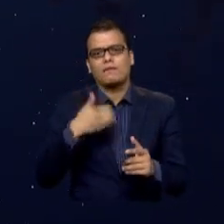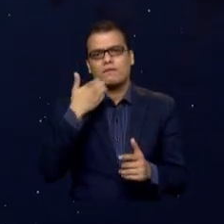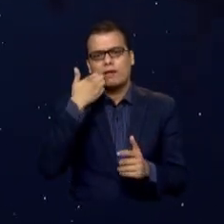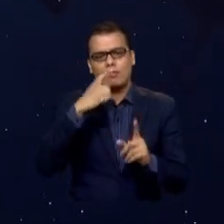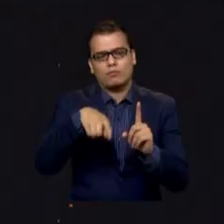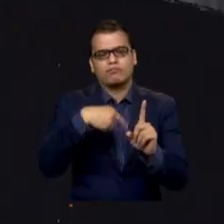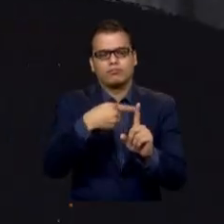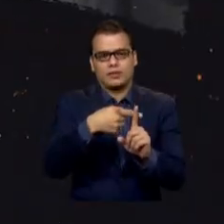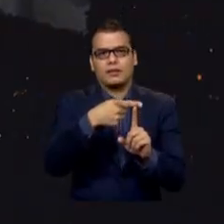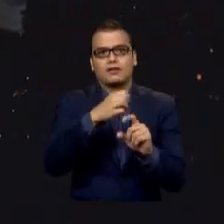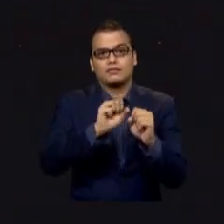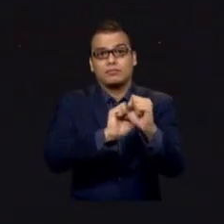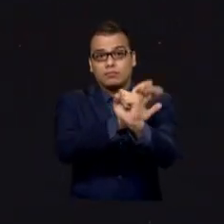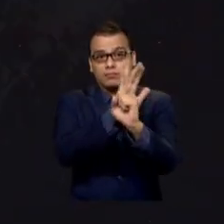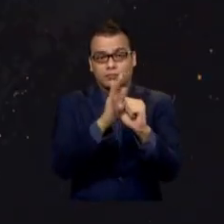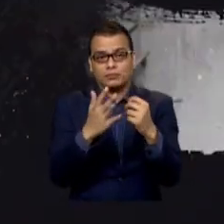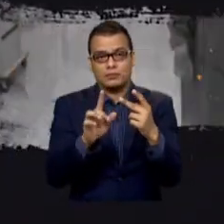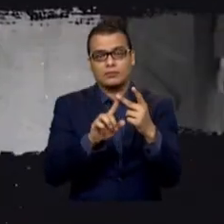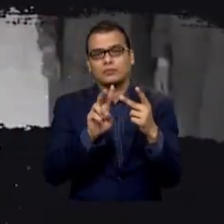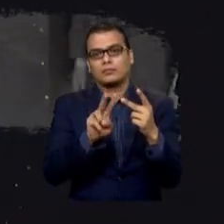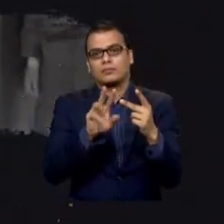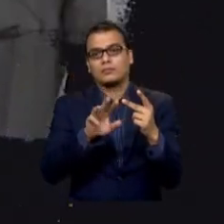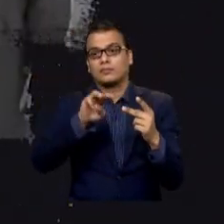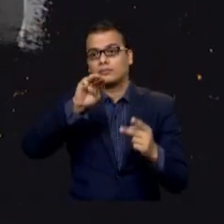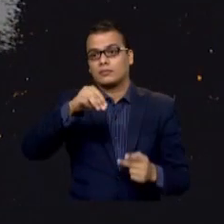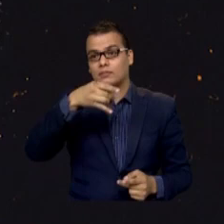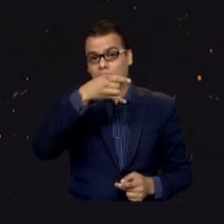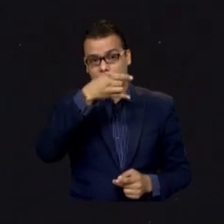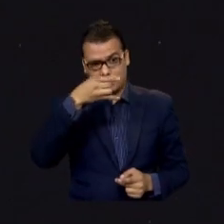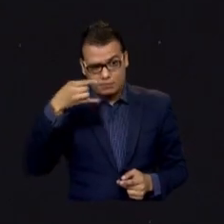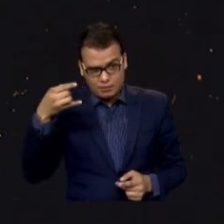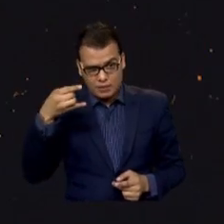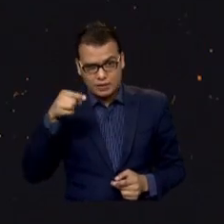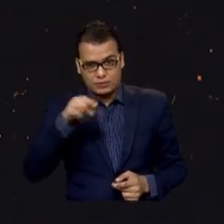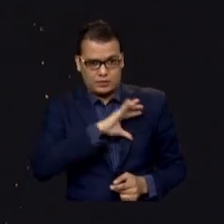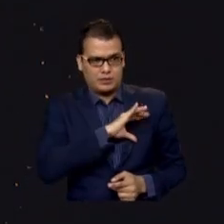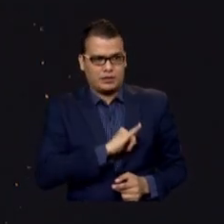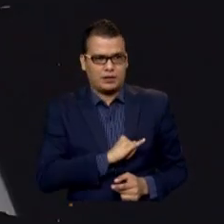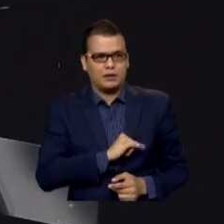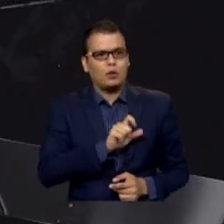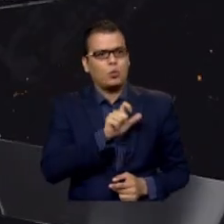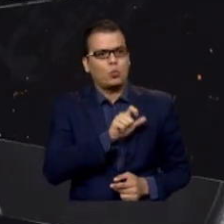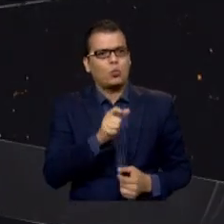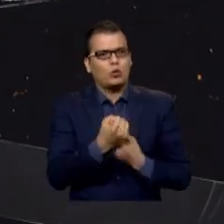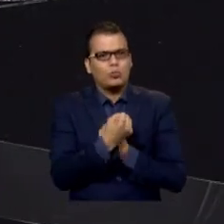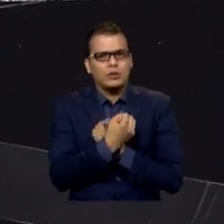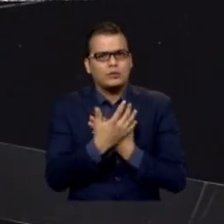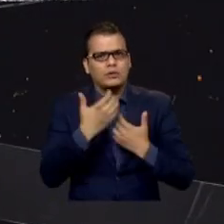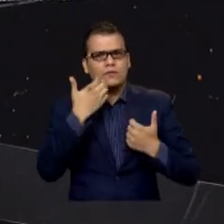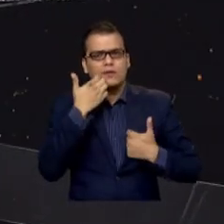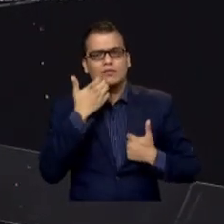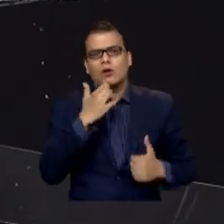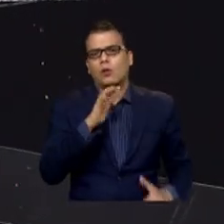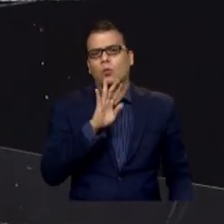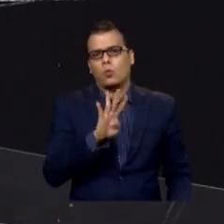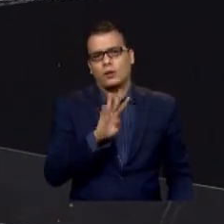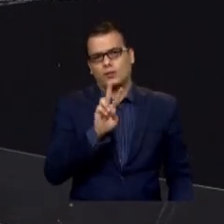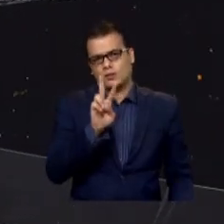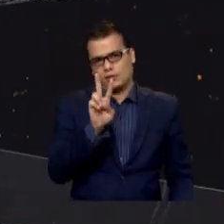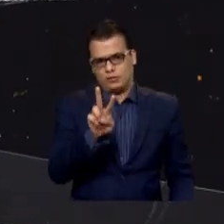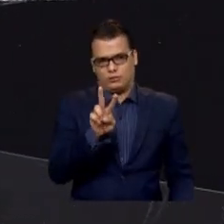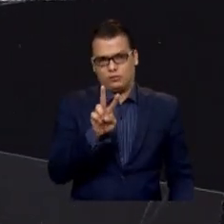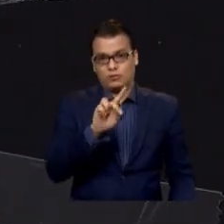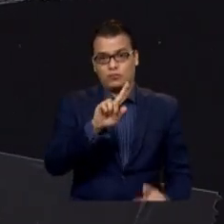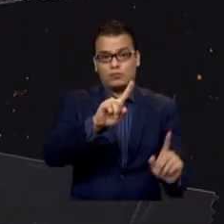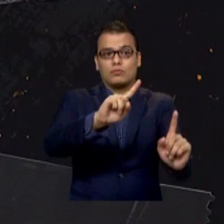positiva para la prueba. El 25 de marzo, solo 10 días después, en la capital del Valle ya se registraban 42 casos